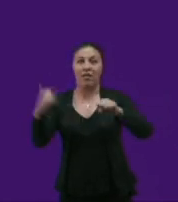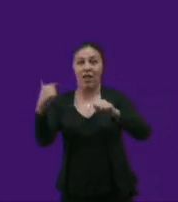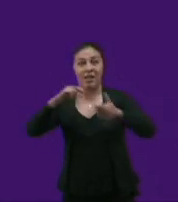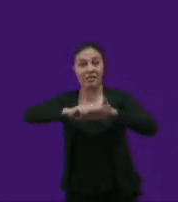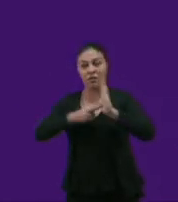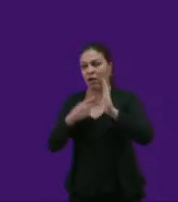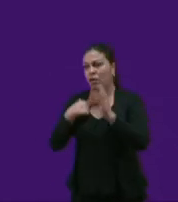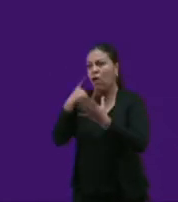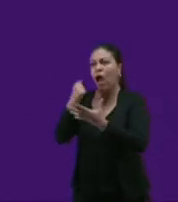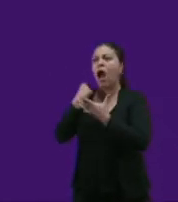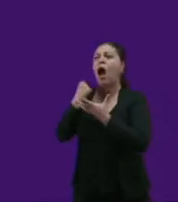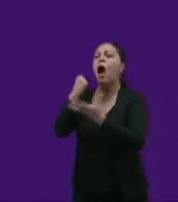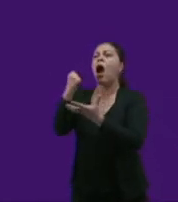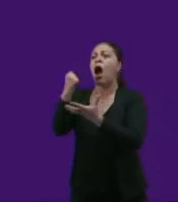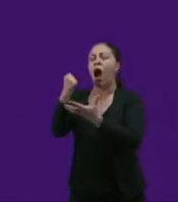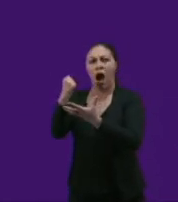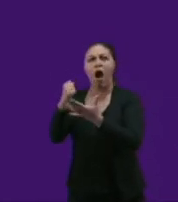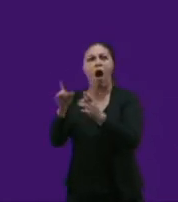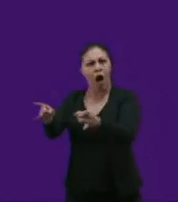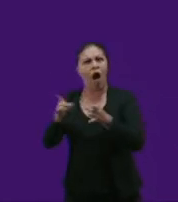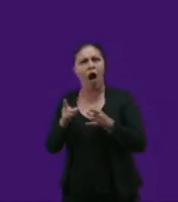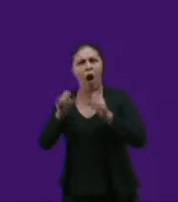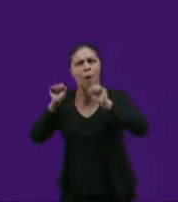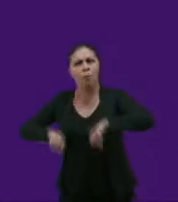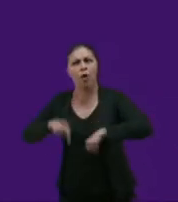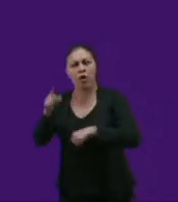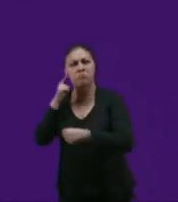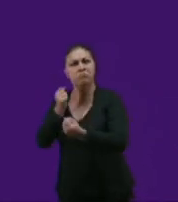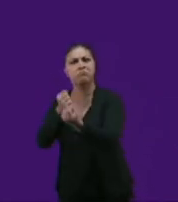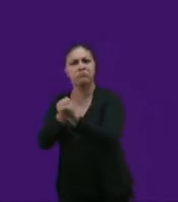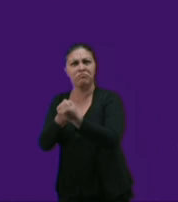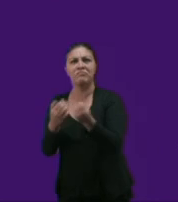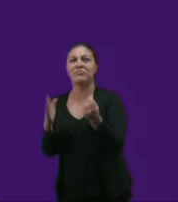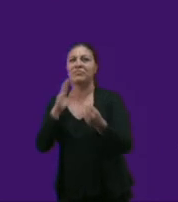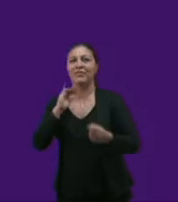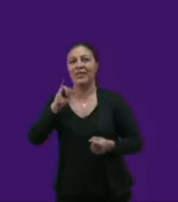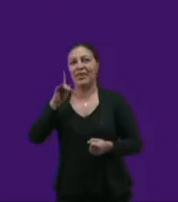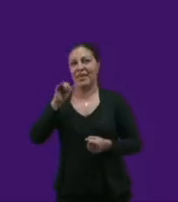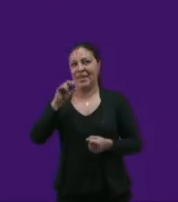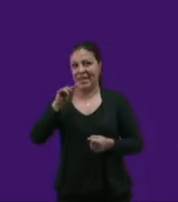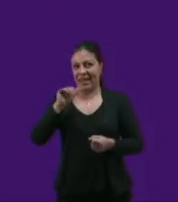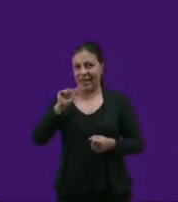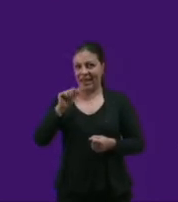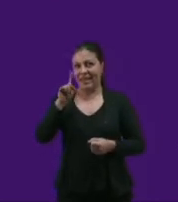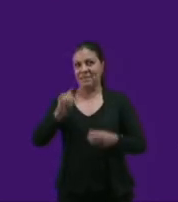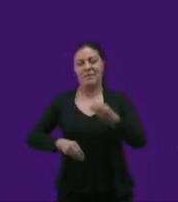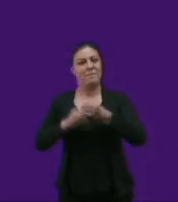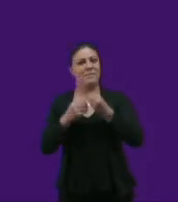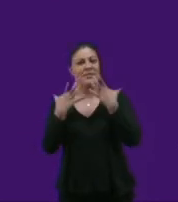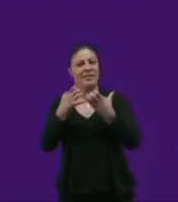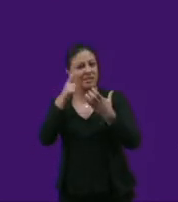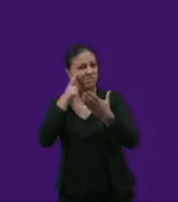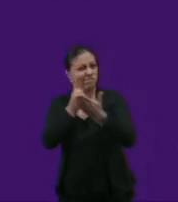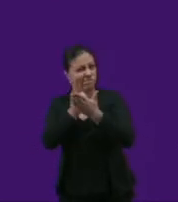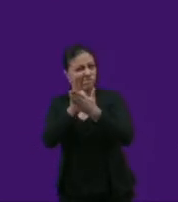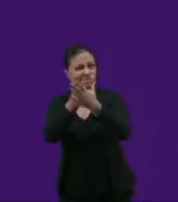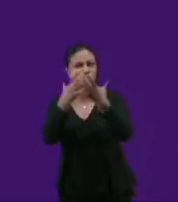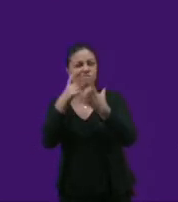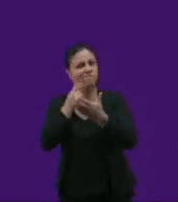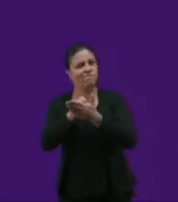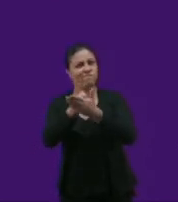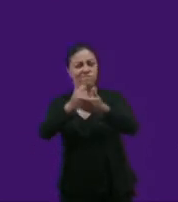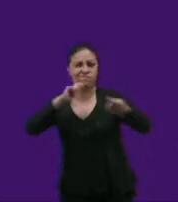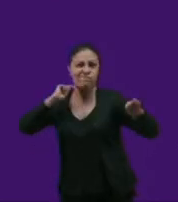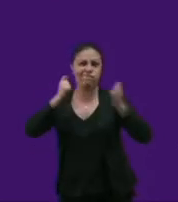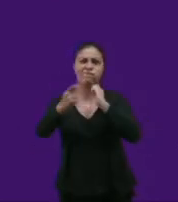¿sí? Cuando tú escuchas a Ilana cuando hablaba de quiero transformar el talento, quiero crear